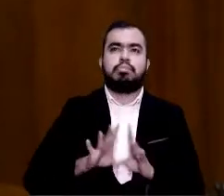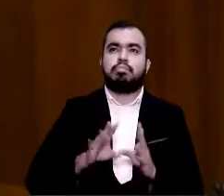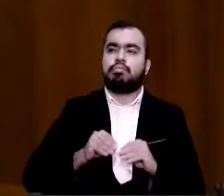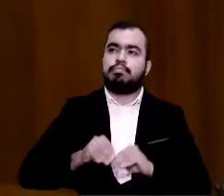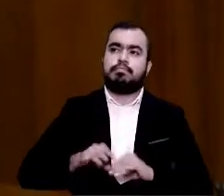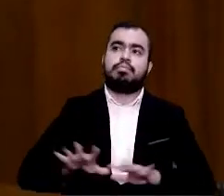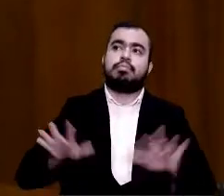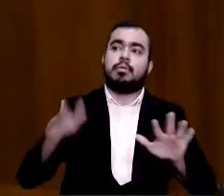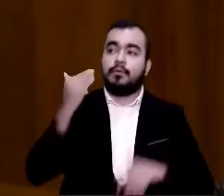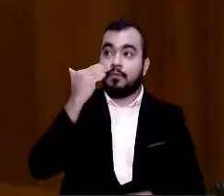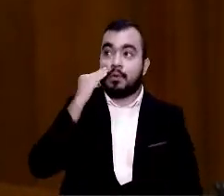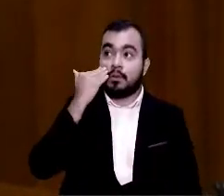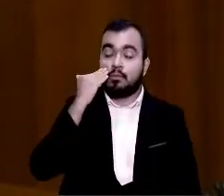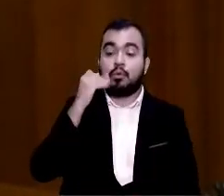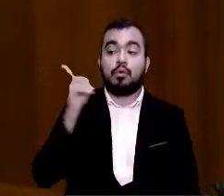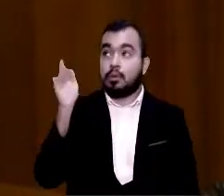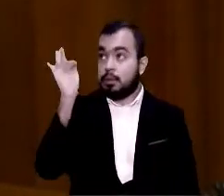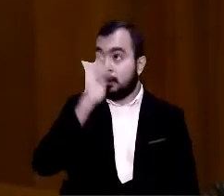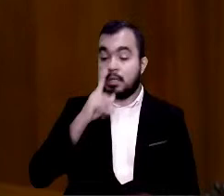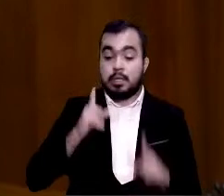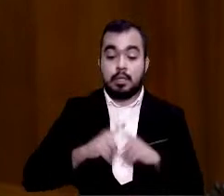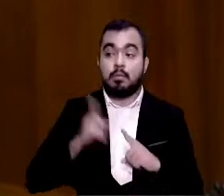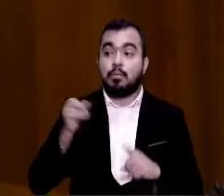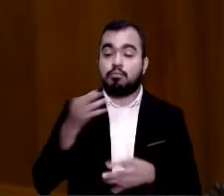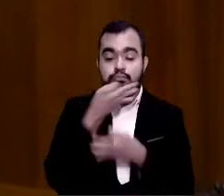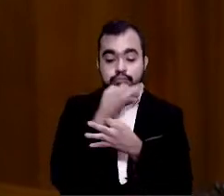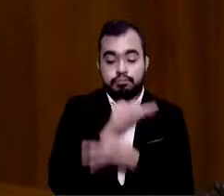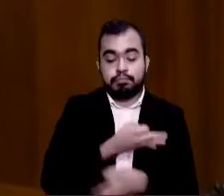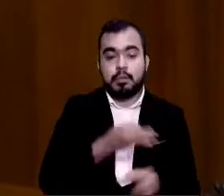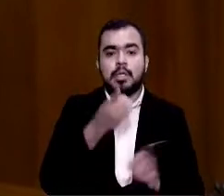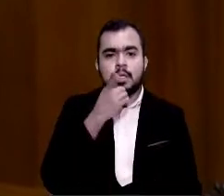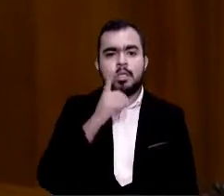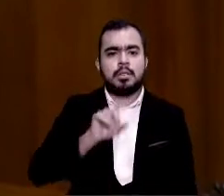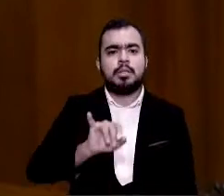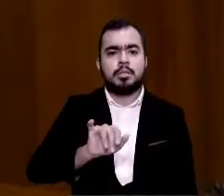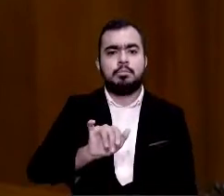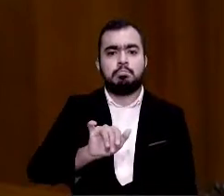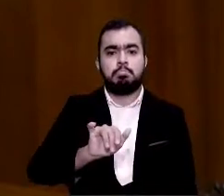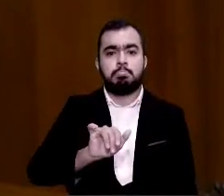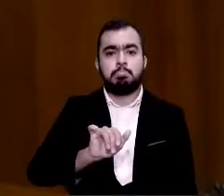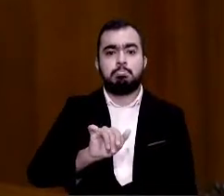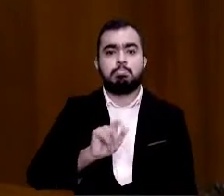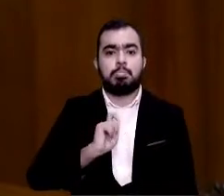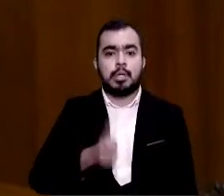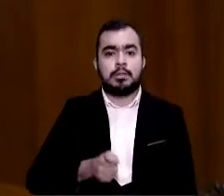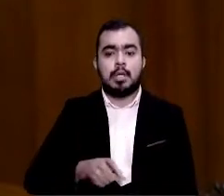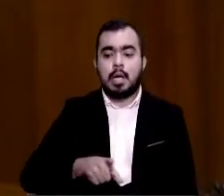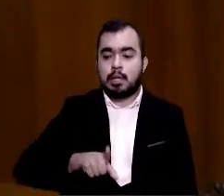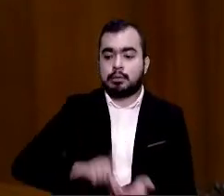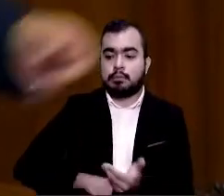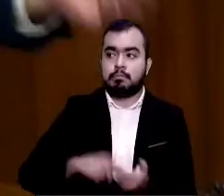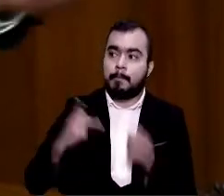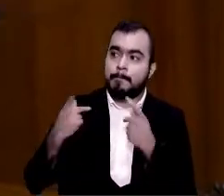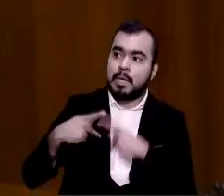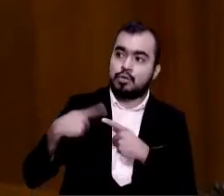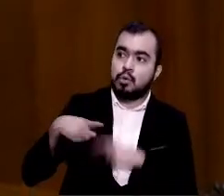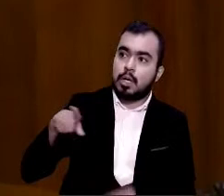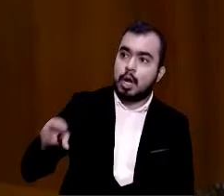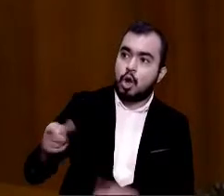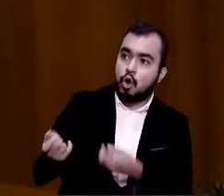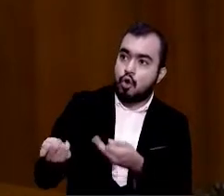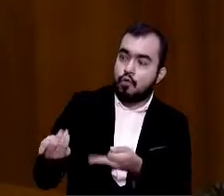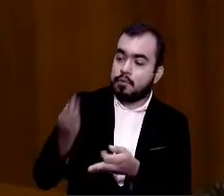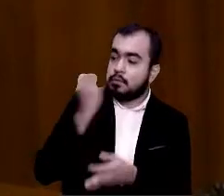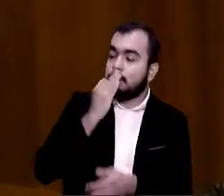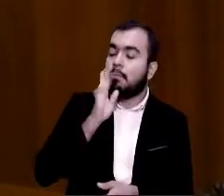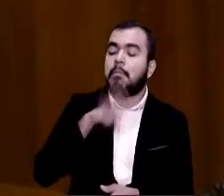parroquia emitió un comunicado en el que justificaba el hecho como una omisión del personal de la oficina